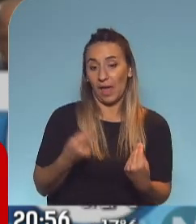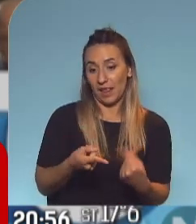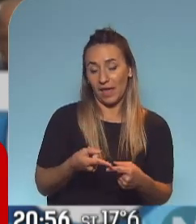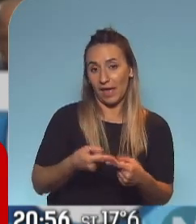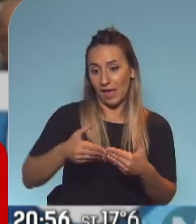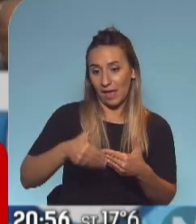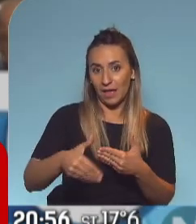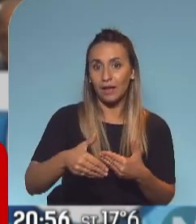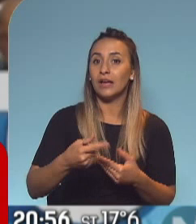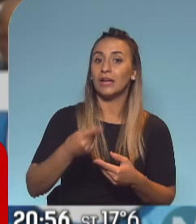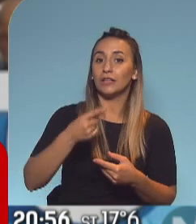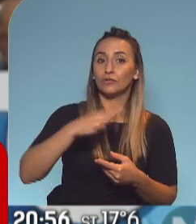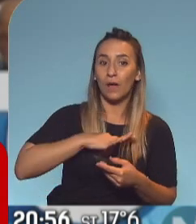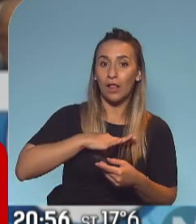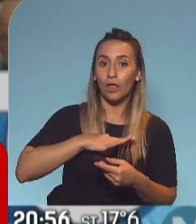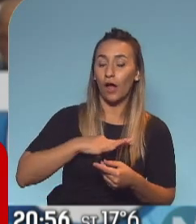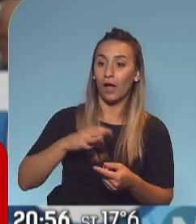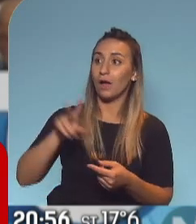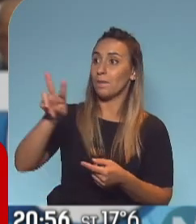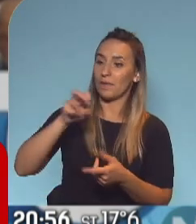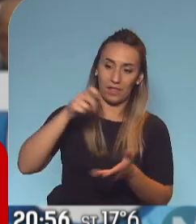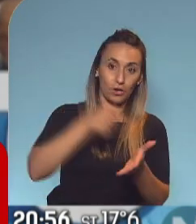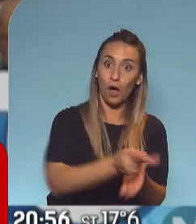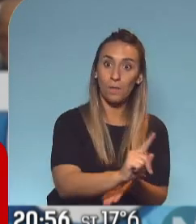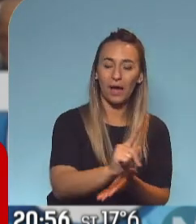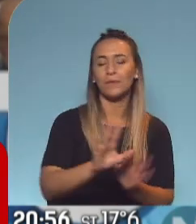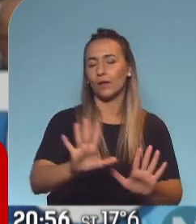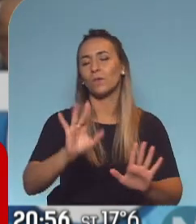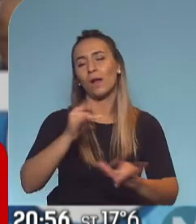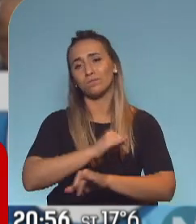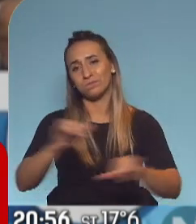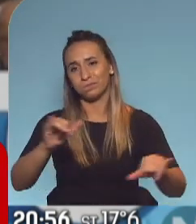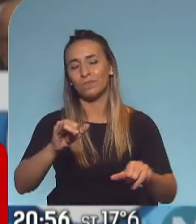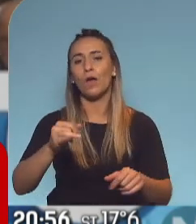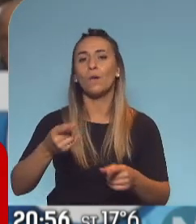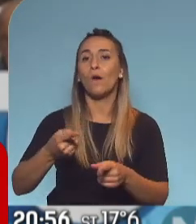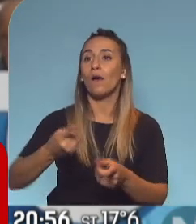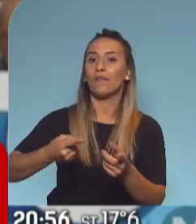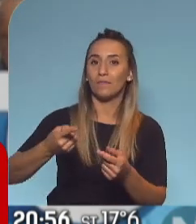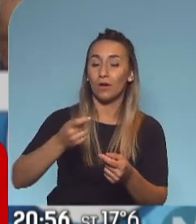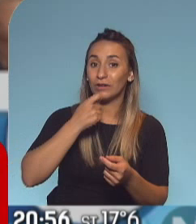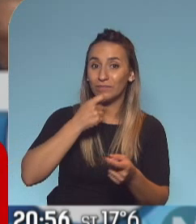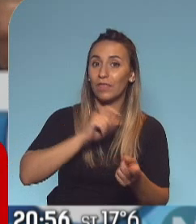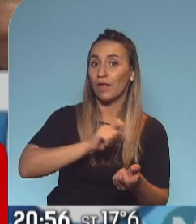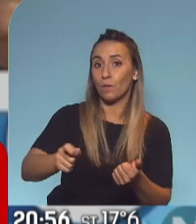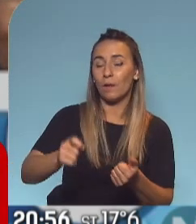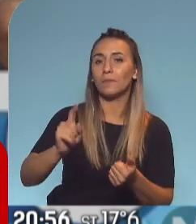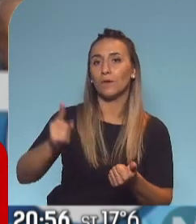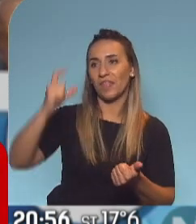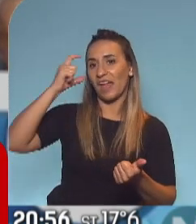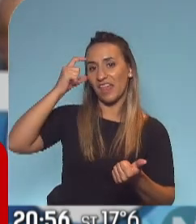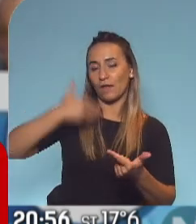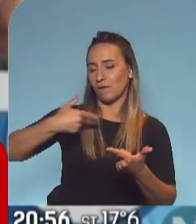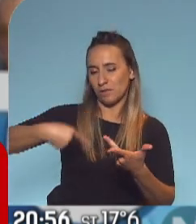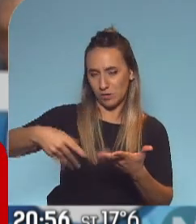a llegar a hacer ley en marzo pero si ya se anunció que vas a retroactivo a enero ha dicho apenas esta acción en la ley muchos trabajadores y trabajadoras y